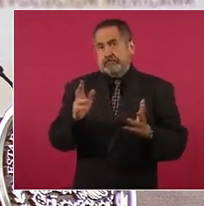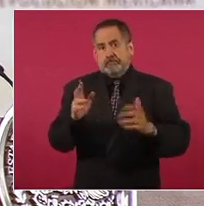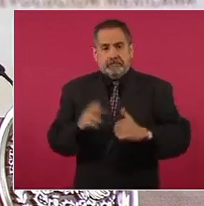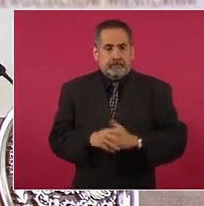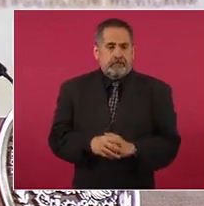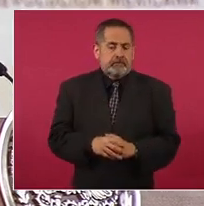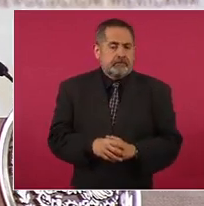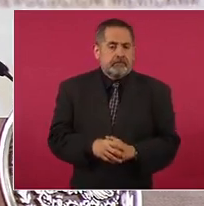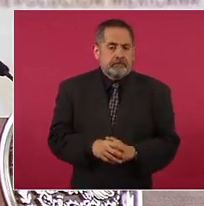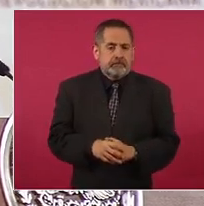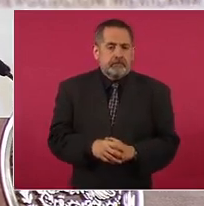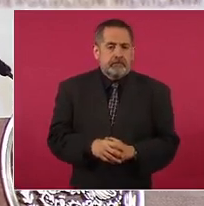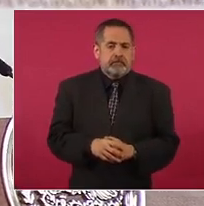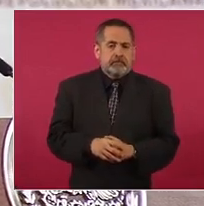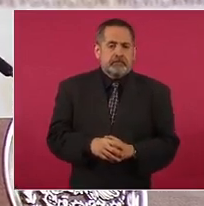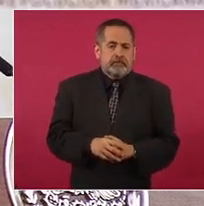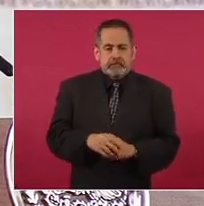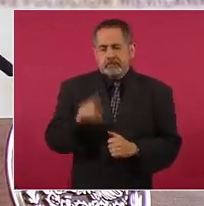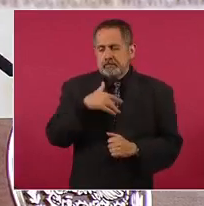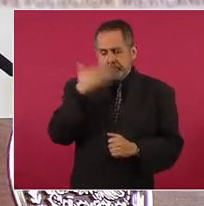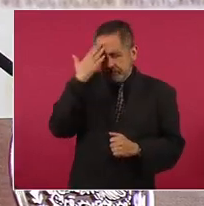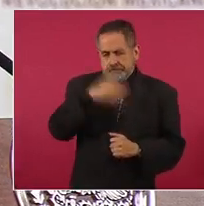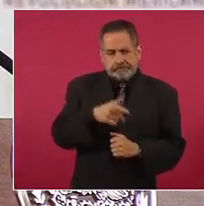Ya saben